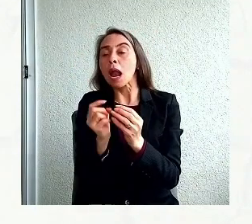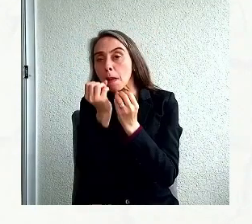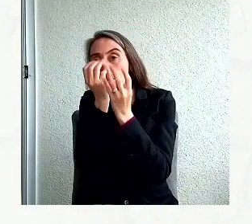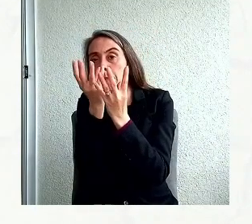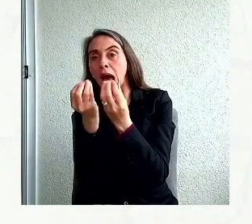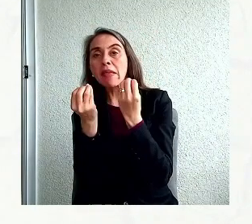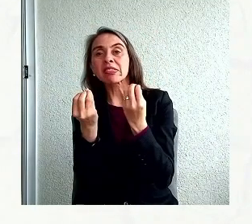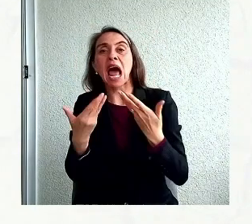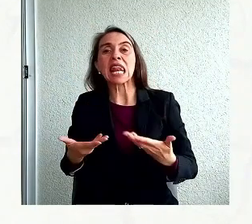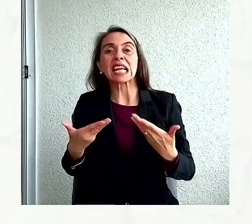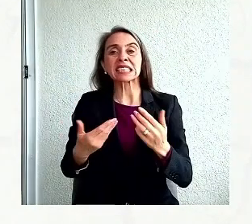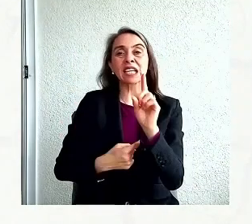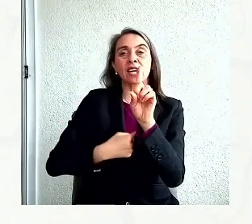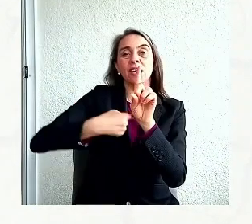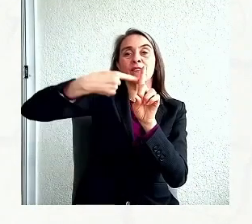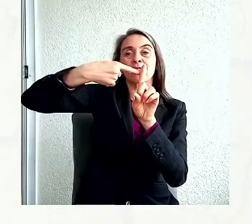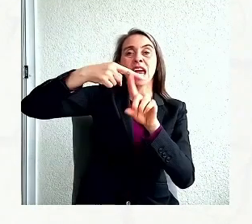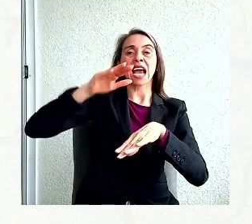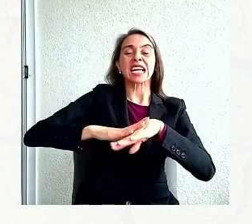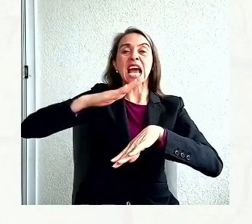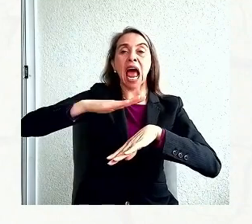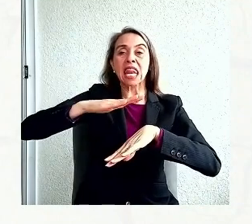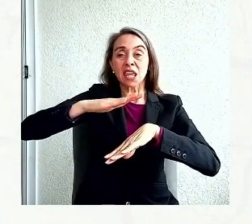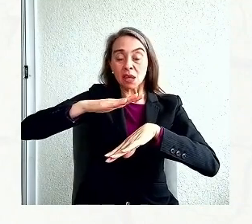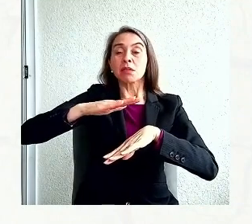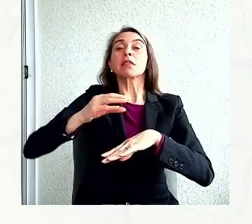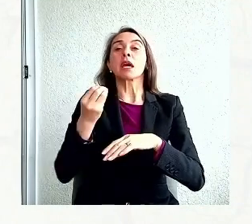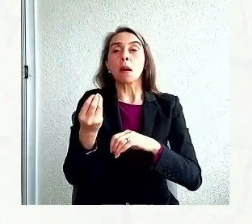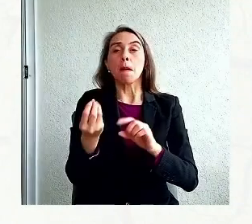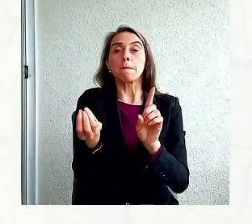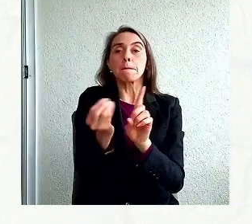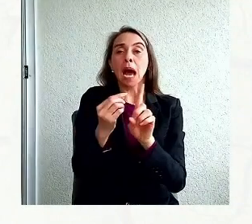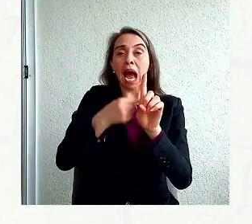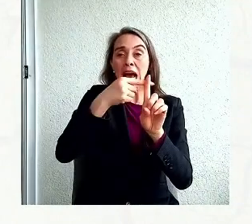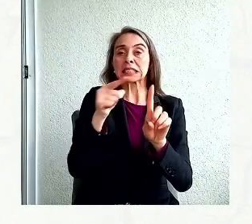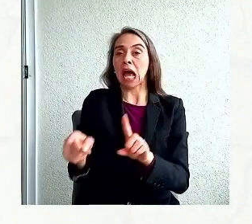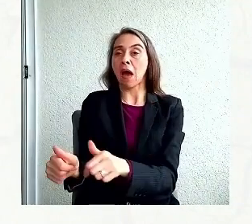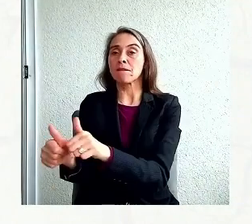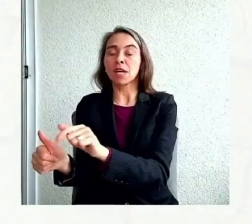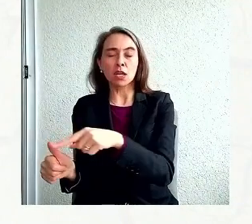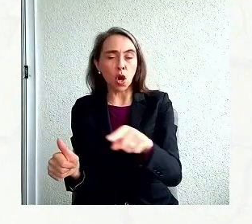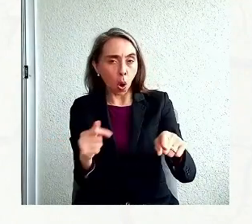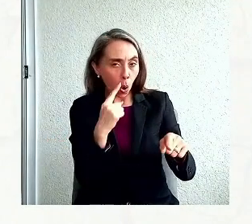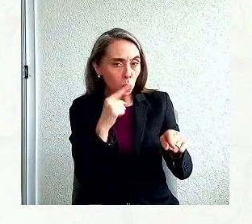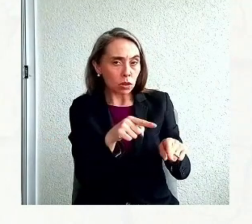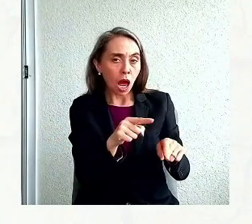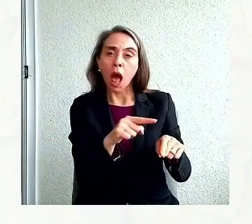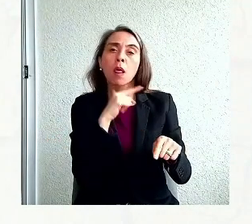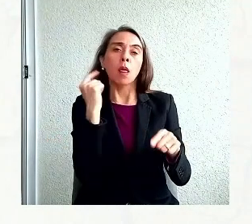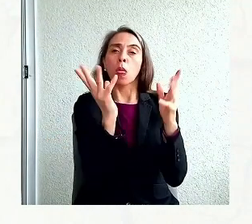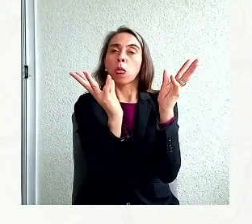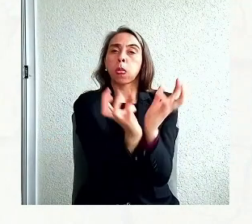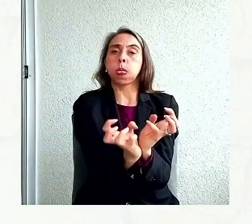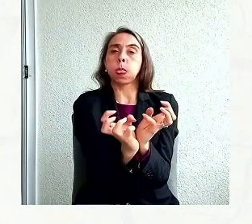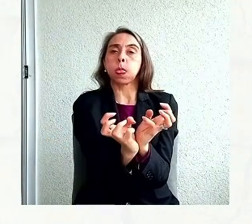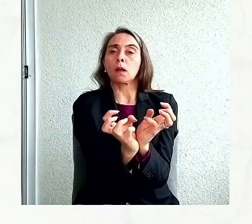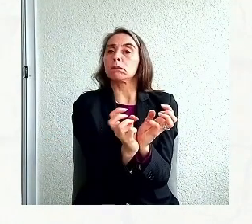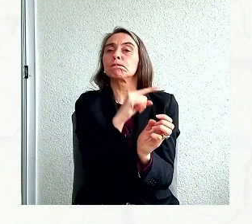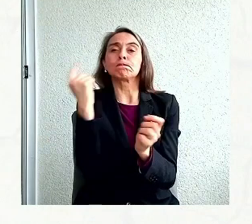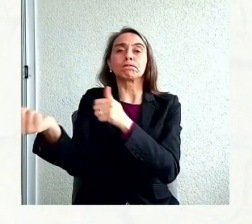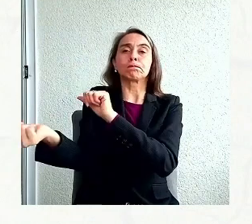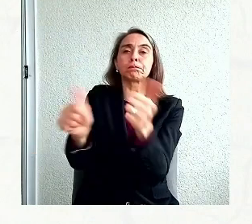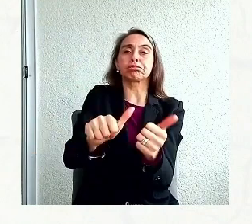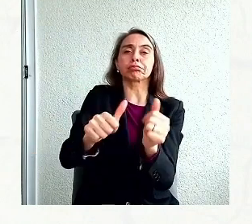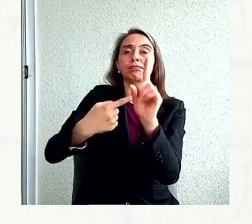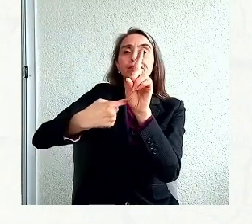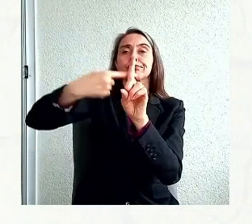temperatura, y cuáles no. En este sentido, podemos decir en síntesis, después de varios años de estudio y de